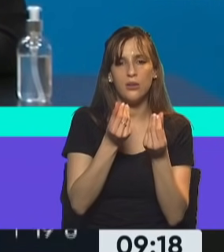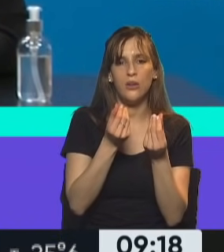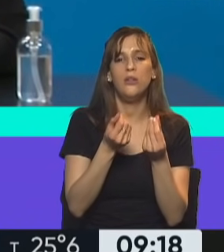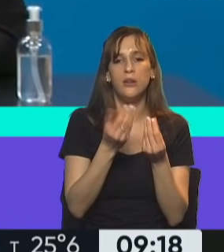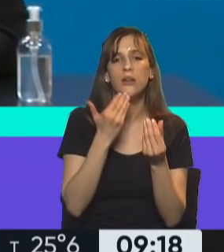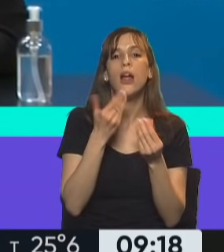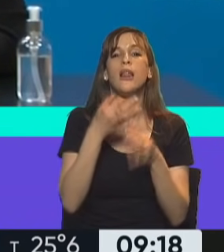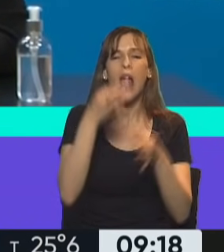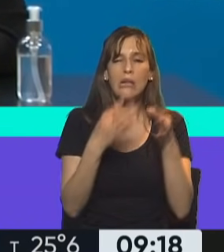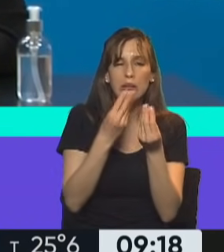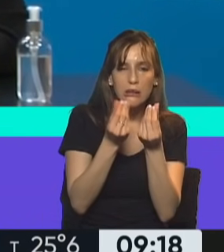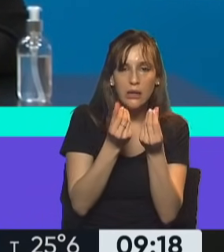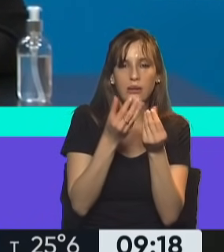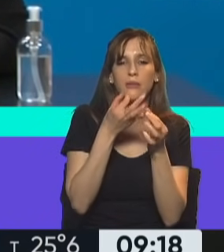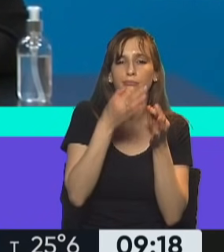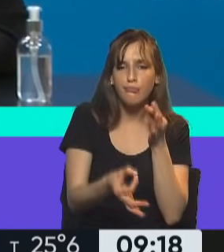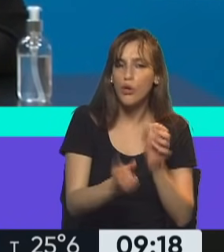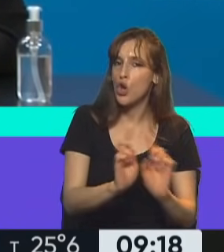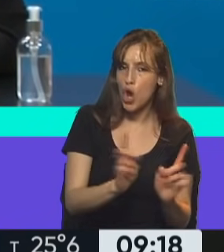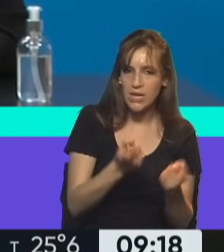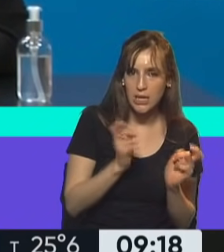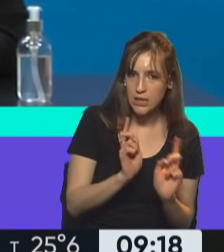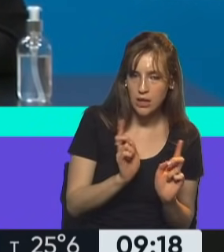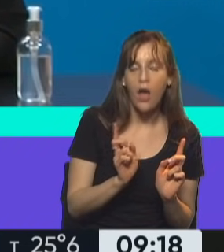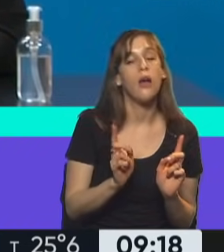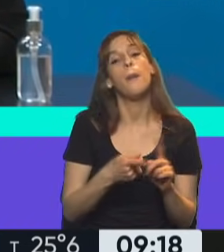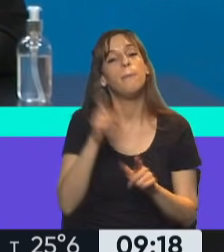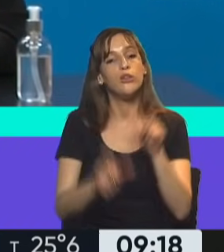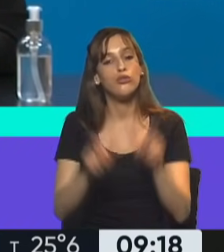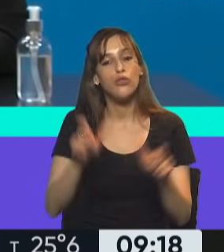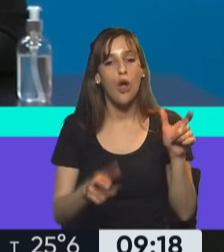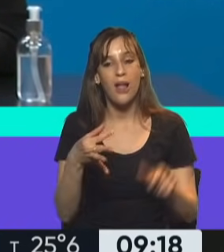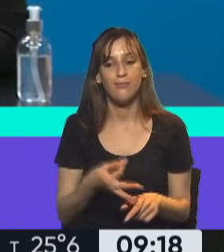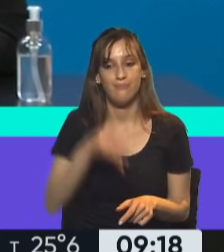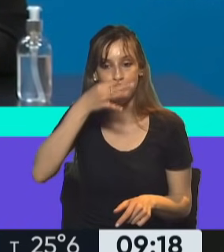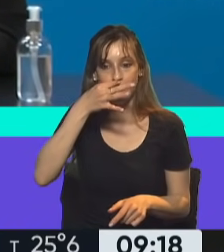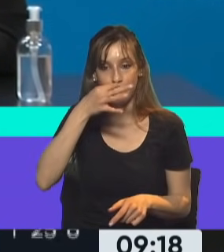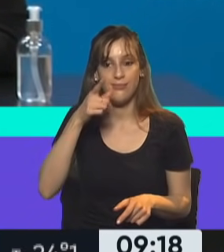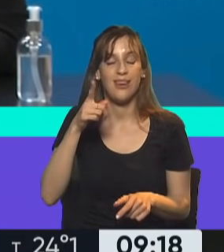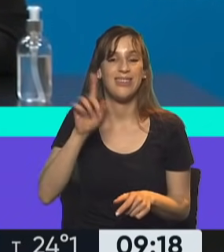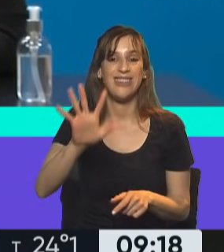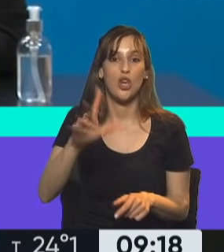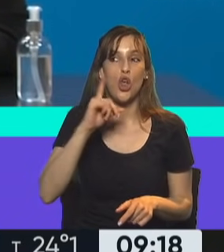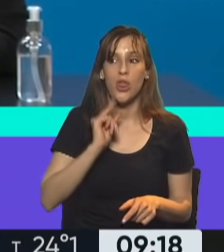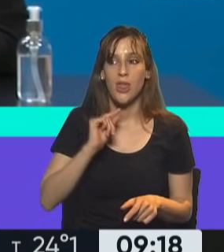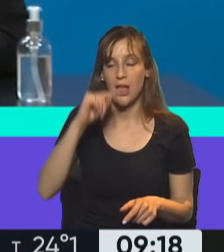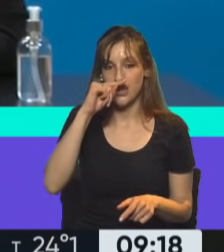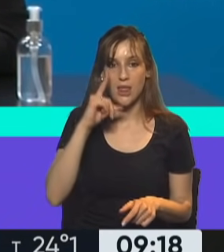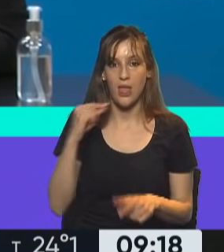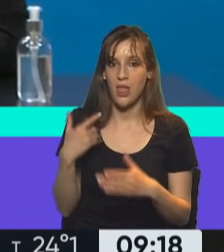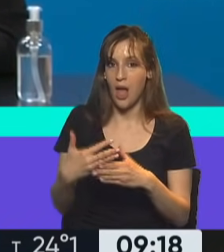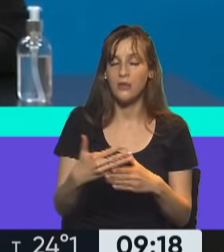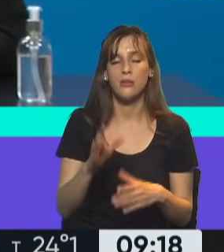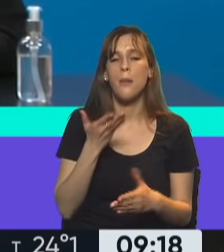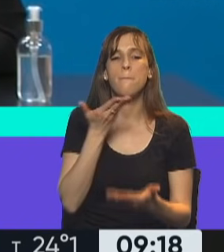La otra novedad es que vamos a eximir a los turistas que vengan del PCR a los 5 o 7 días, es decir, que solamente se les pide esquema